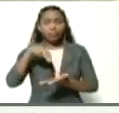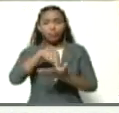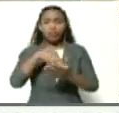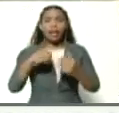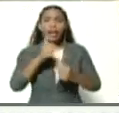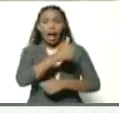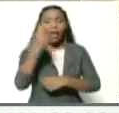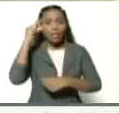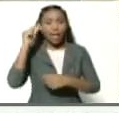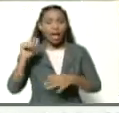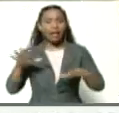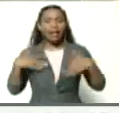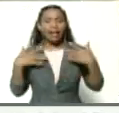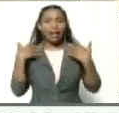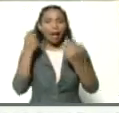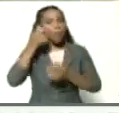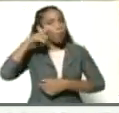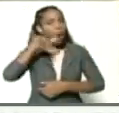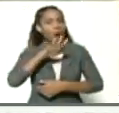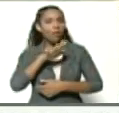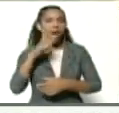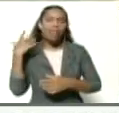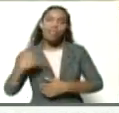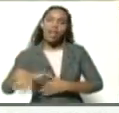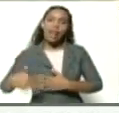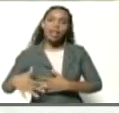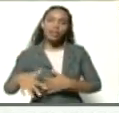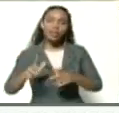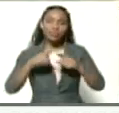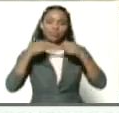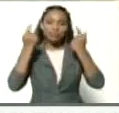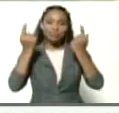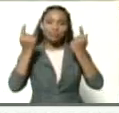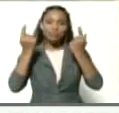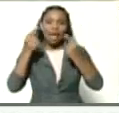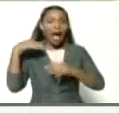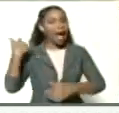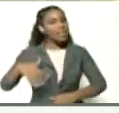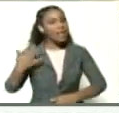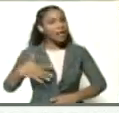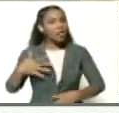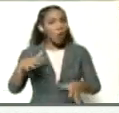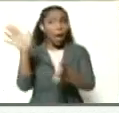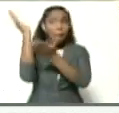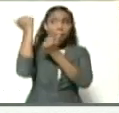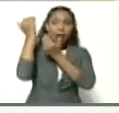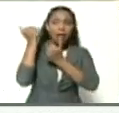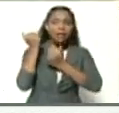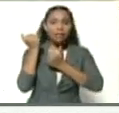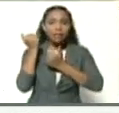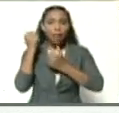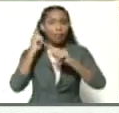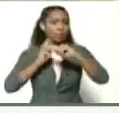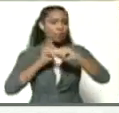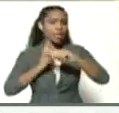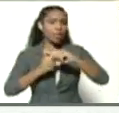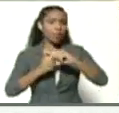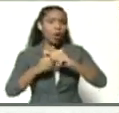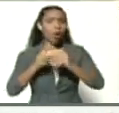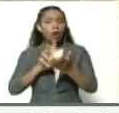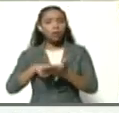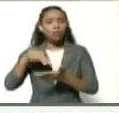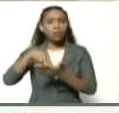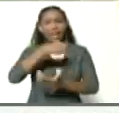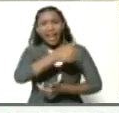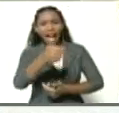a la alegría del pueblo, al derecho a la sonrisa, al derecho a la esperanza y el optimismo. Resucitar cada